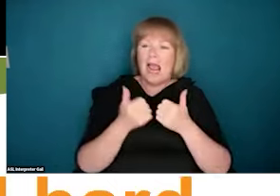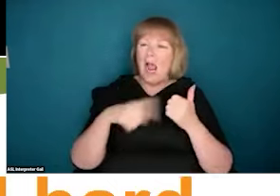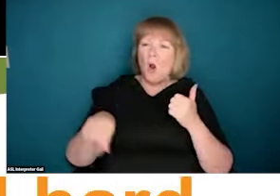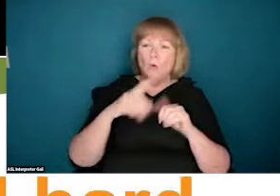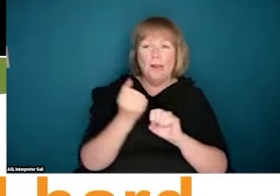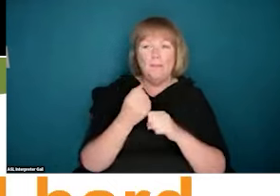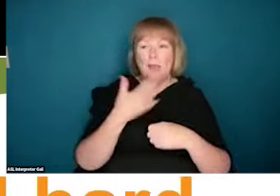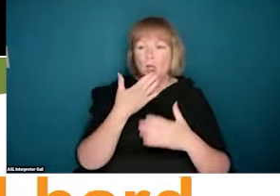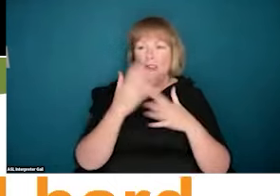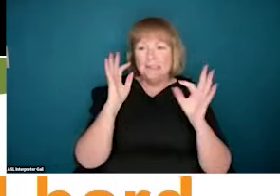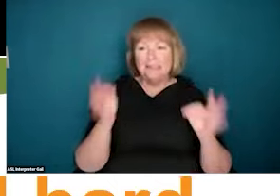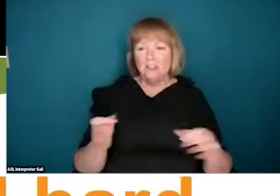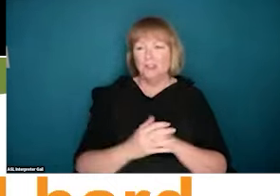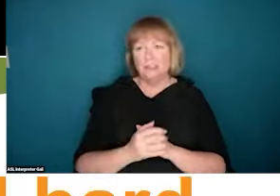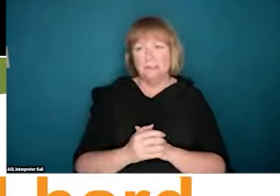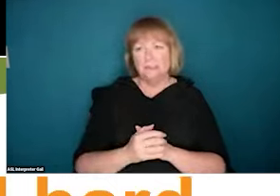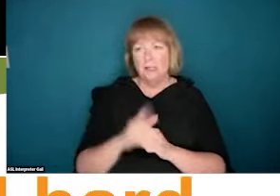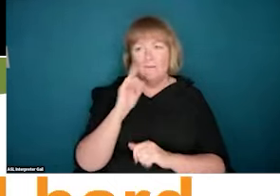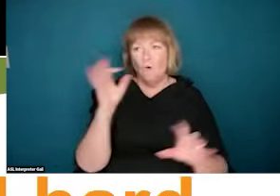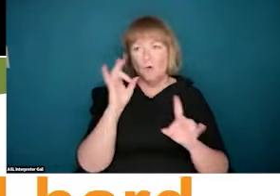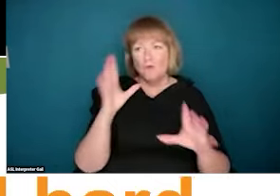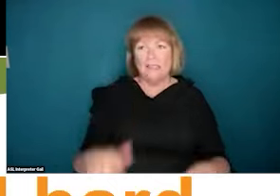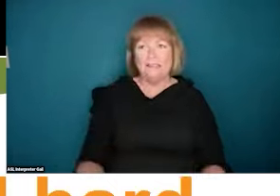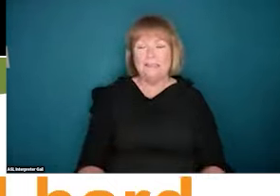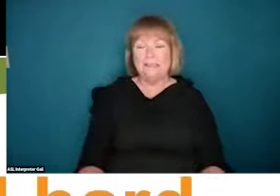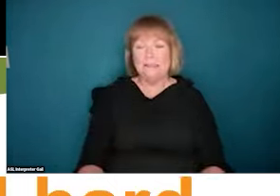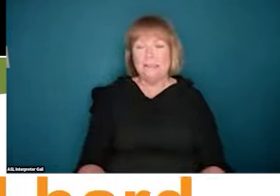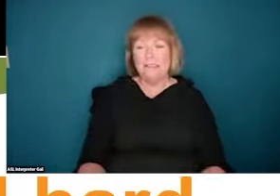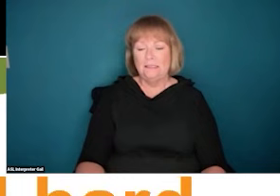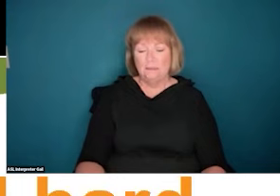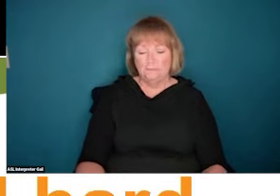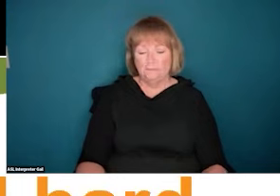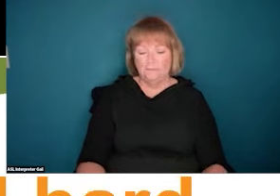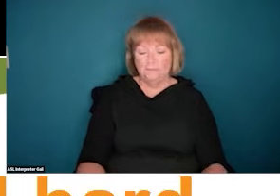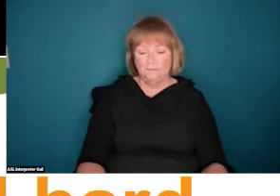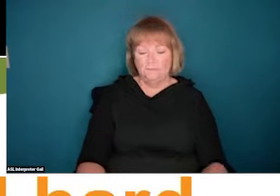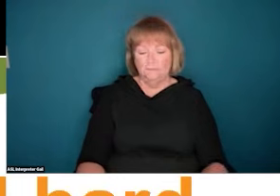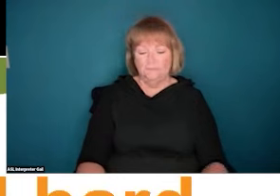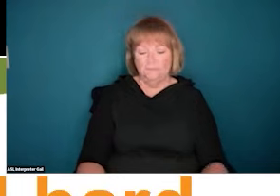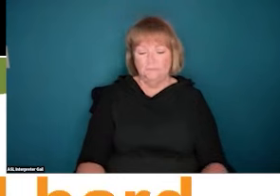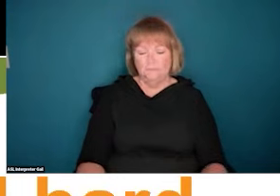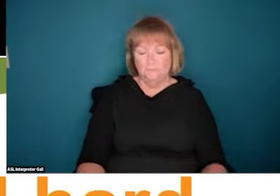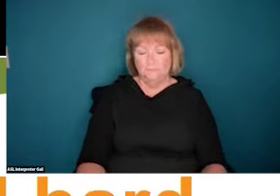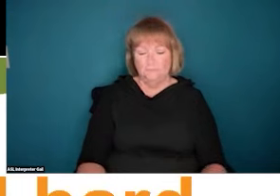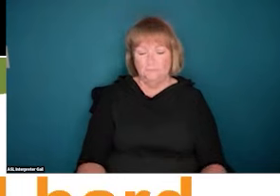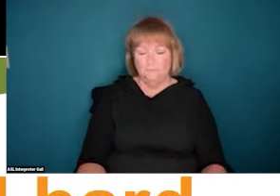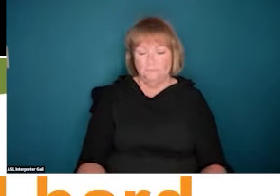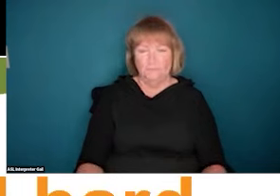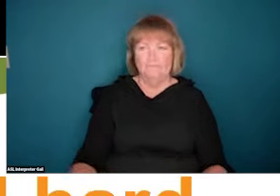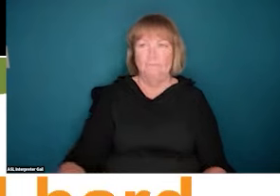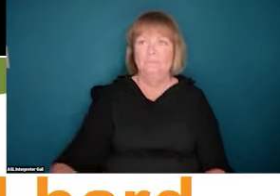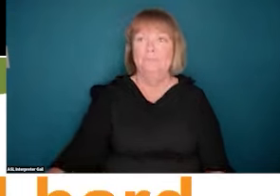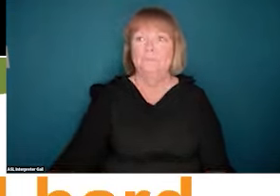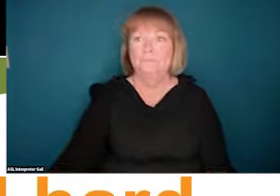completar? Y no es como uno toma buenas decisiones cuando están en ese estado de crisis,